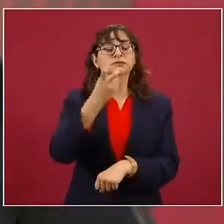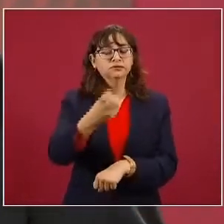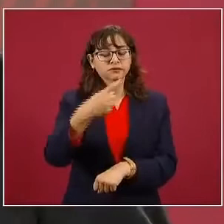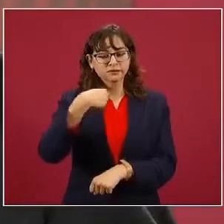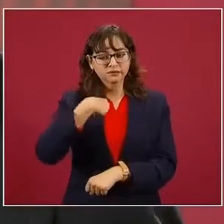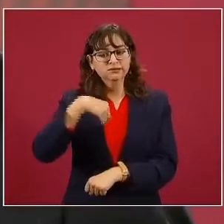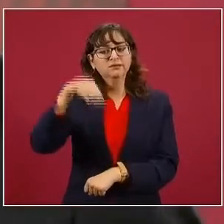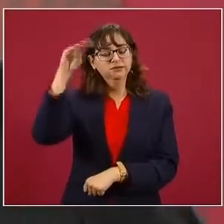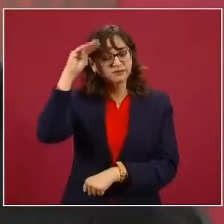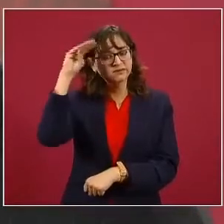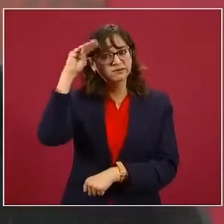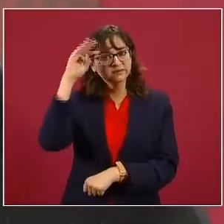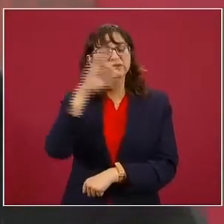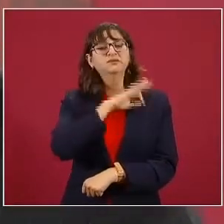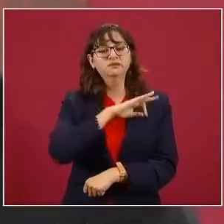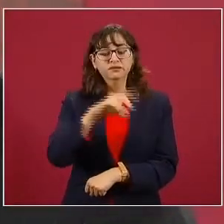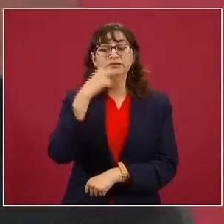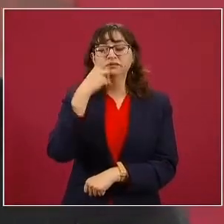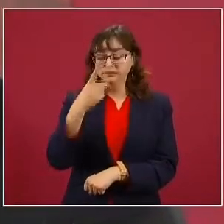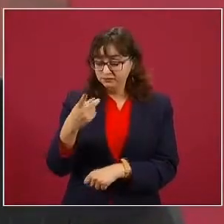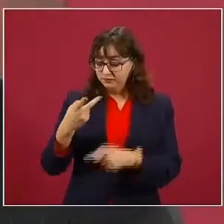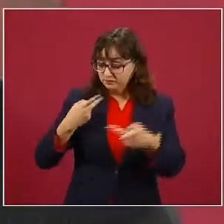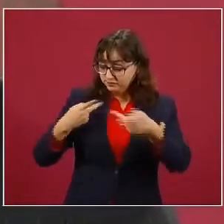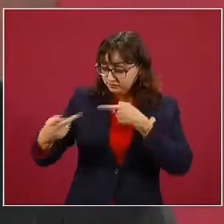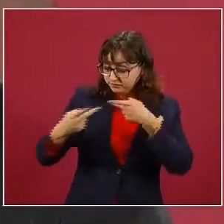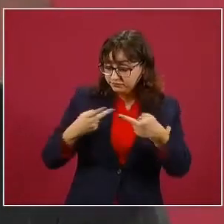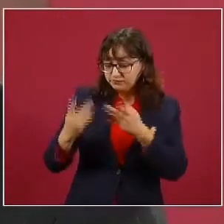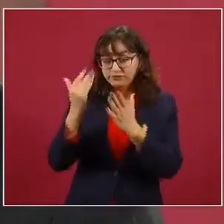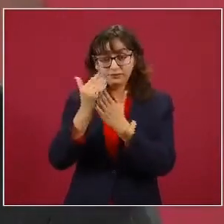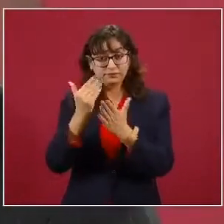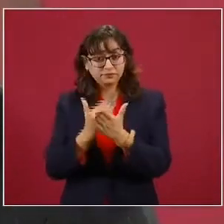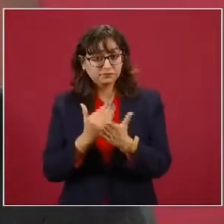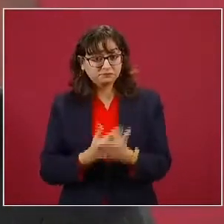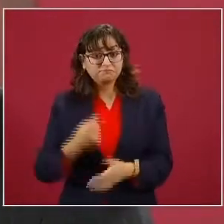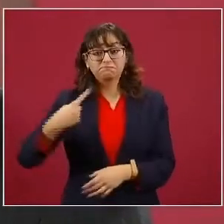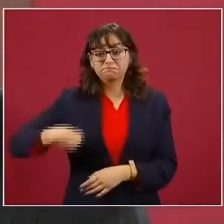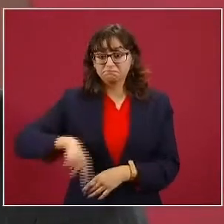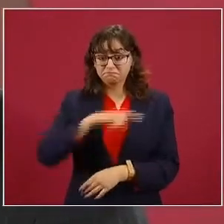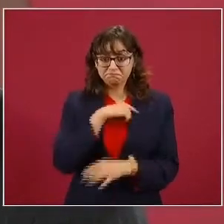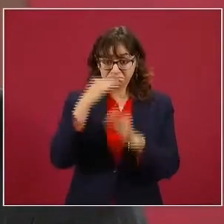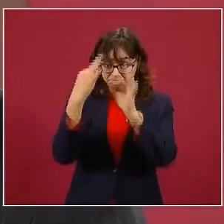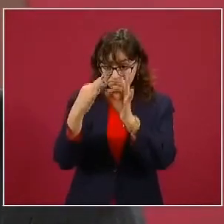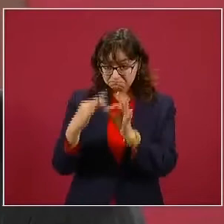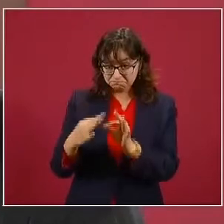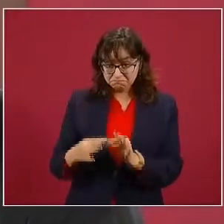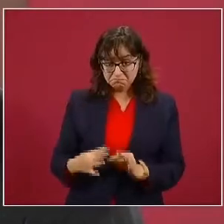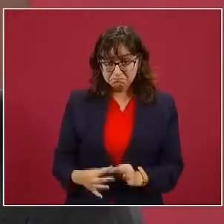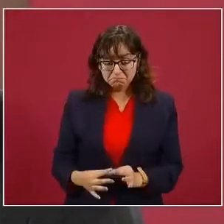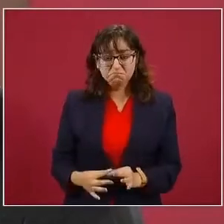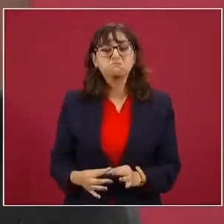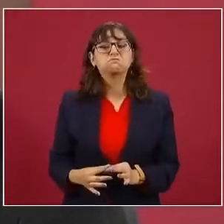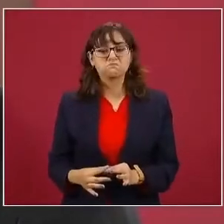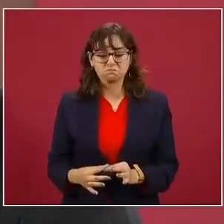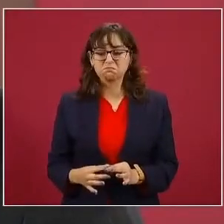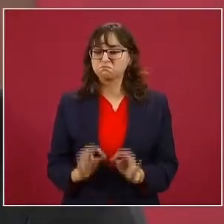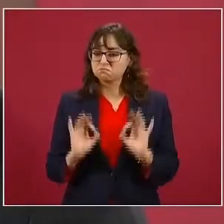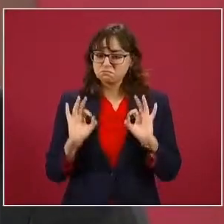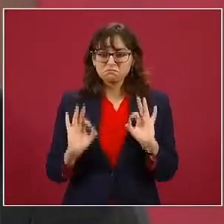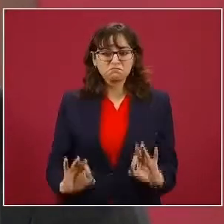estrategia que hemos seguido, que se ha aplicado en el país, ha sido de lo